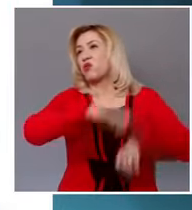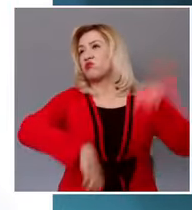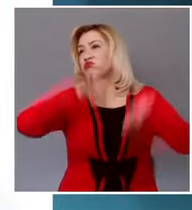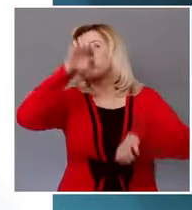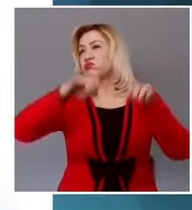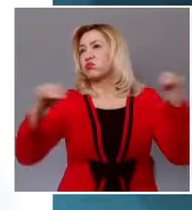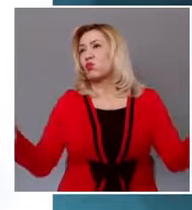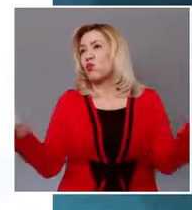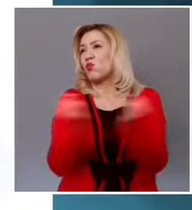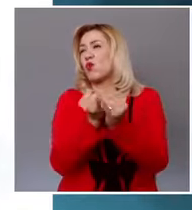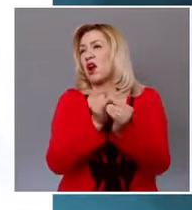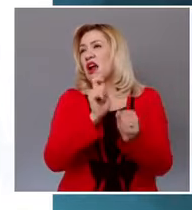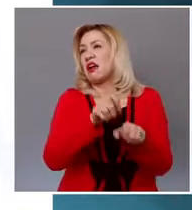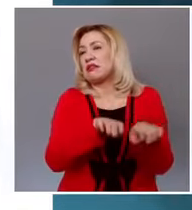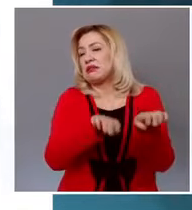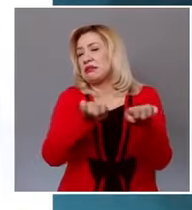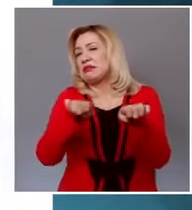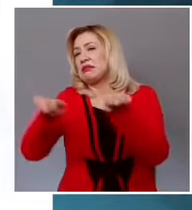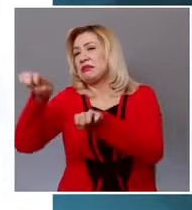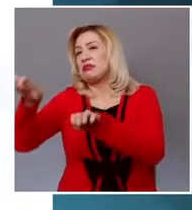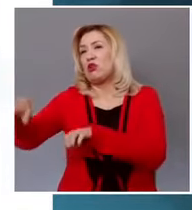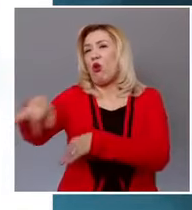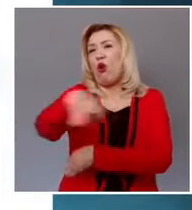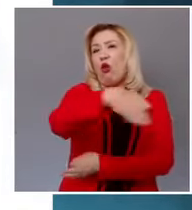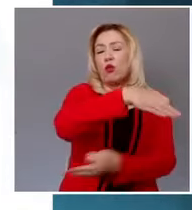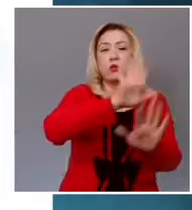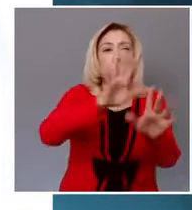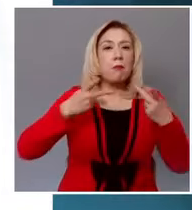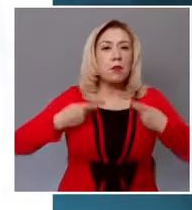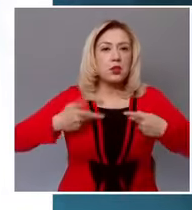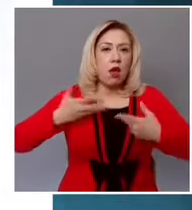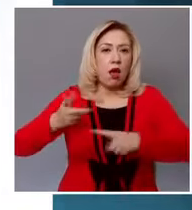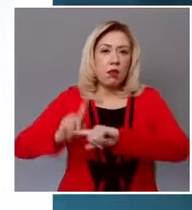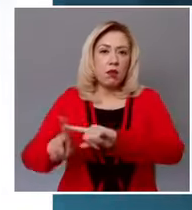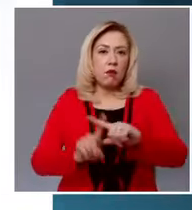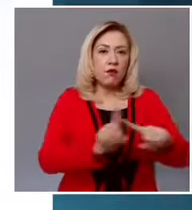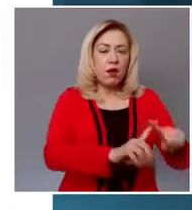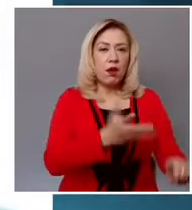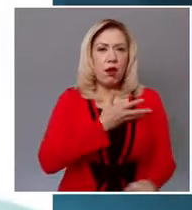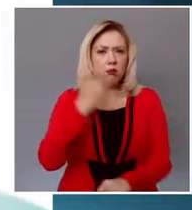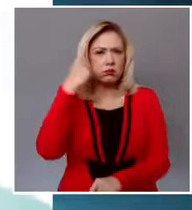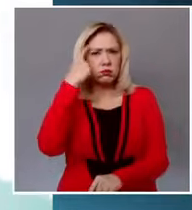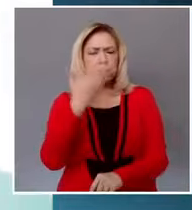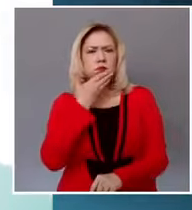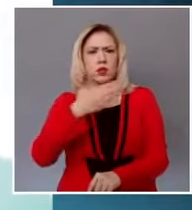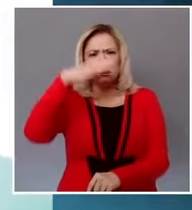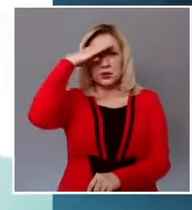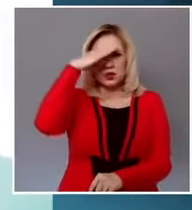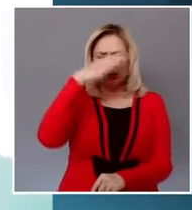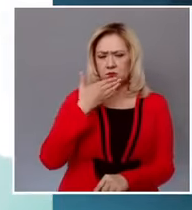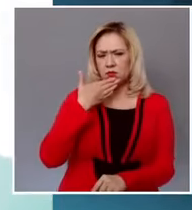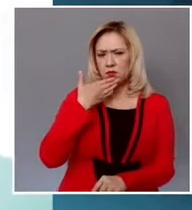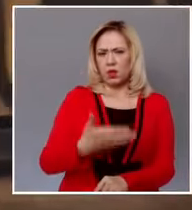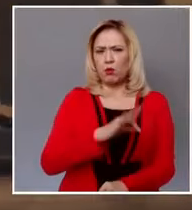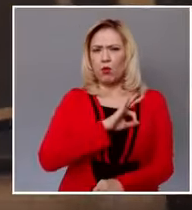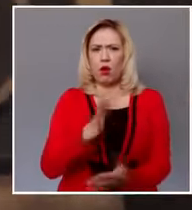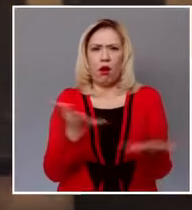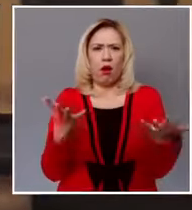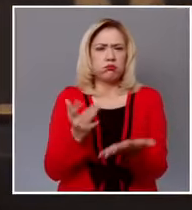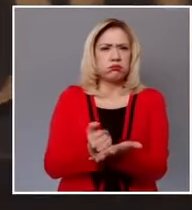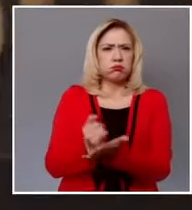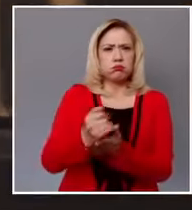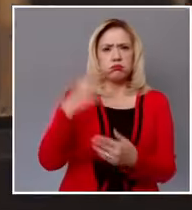qué condiciones y ante qué circunstancias lo son cada uno de sus integrantes. Este criterio se desprende de uno de la